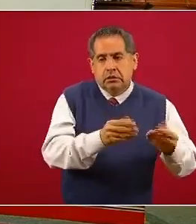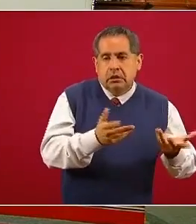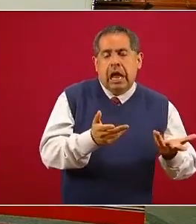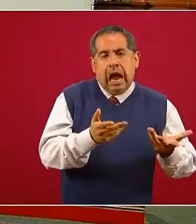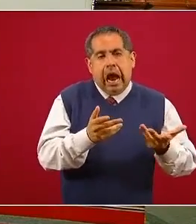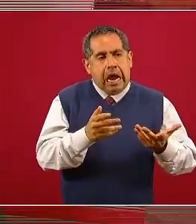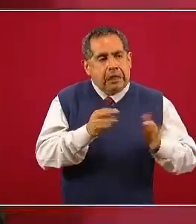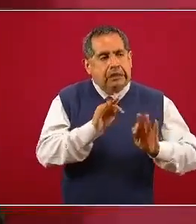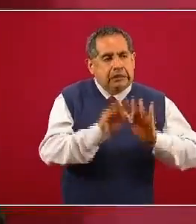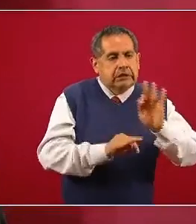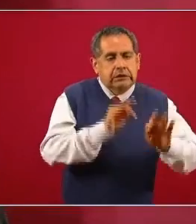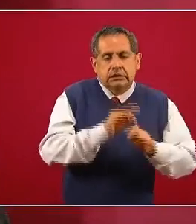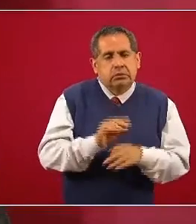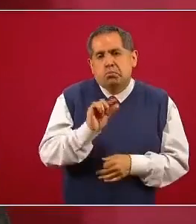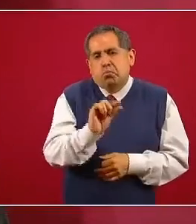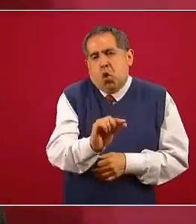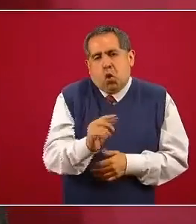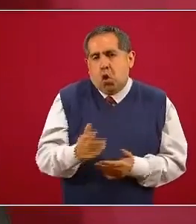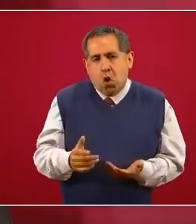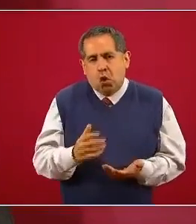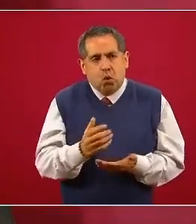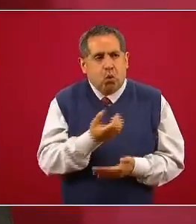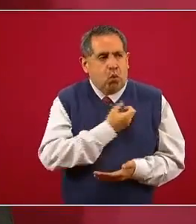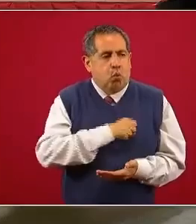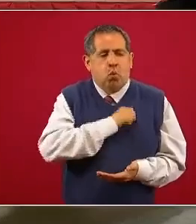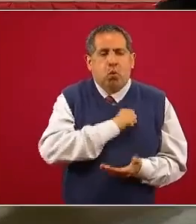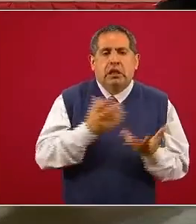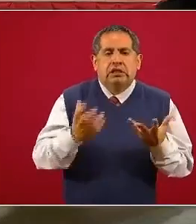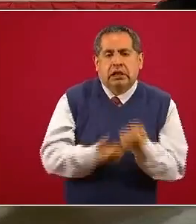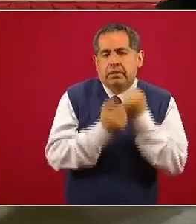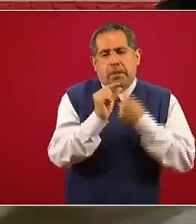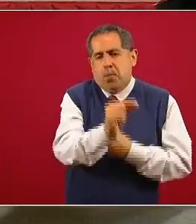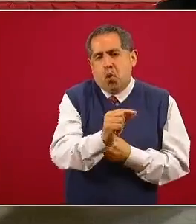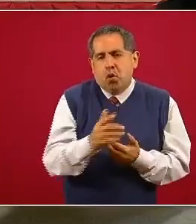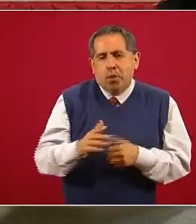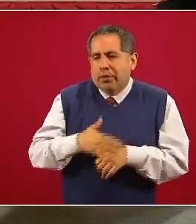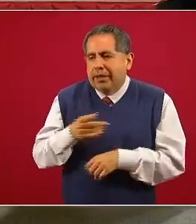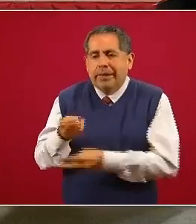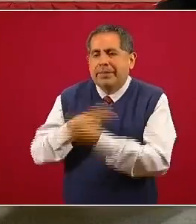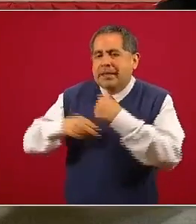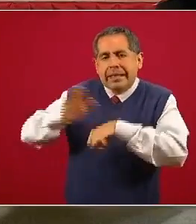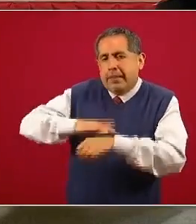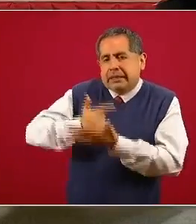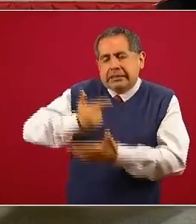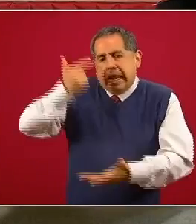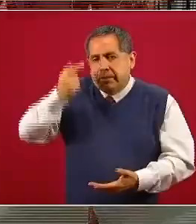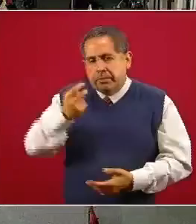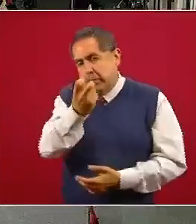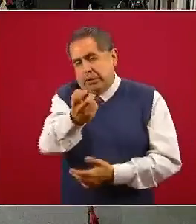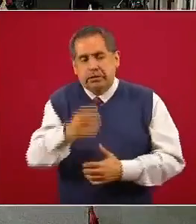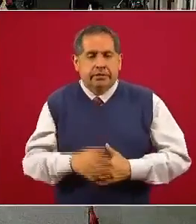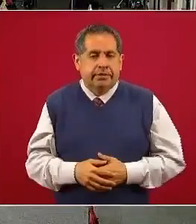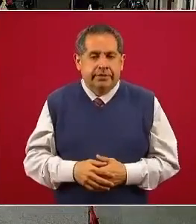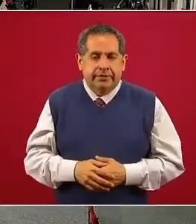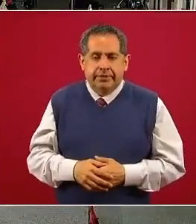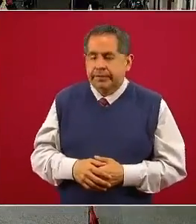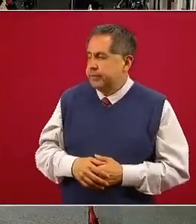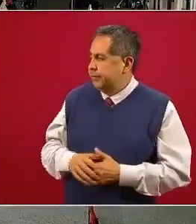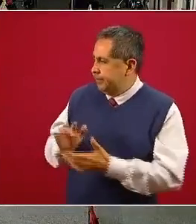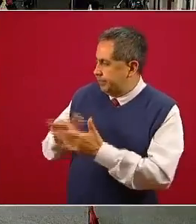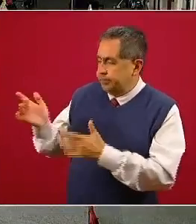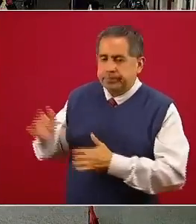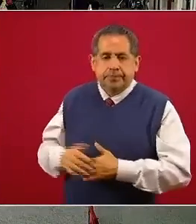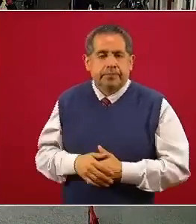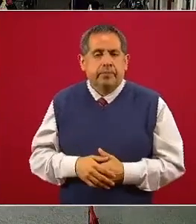hay, evidentemente, es baja, pero por esta característica del hospital. Muchas gracias, doctora